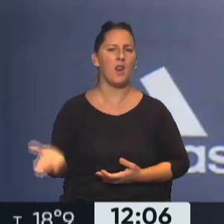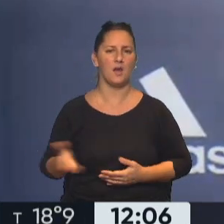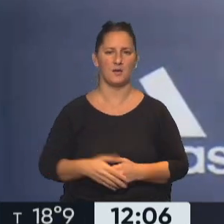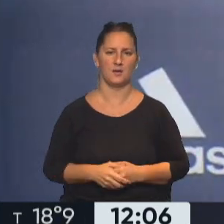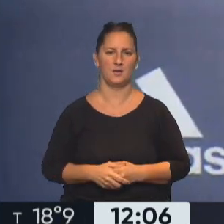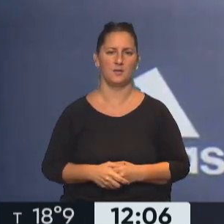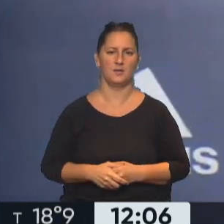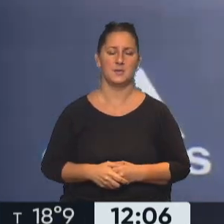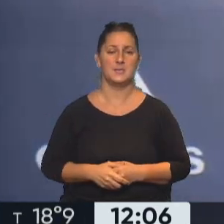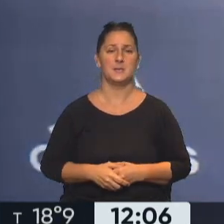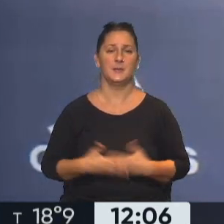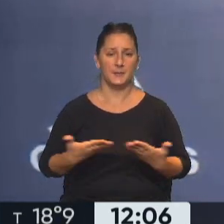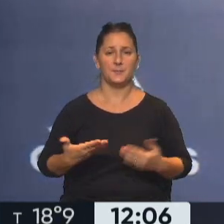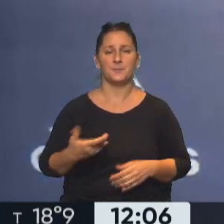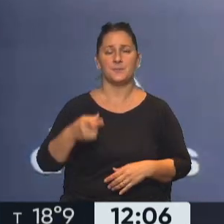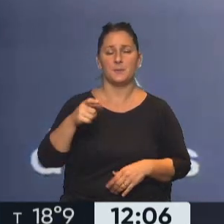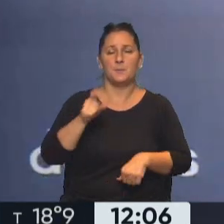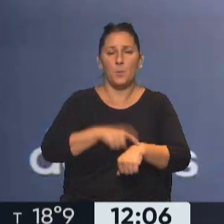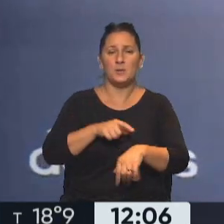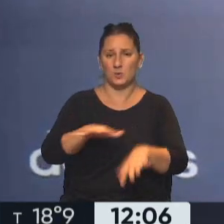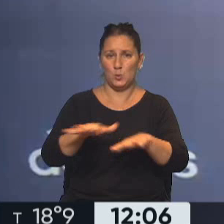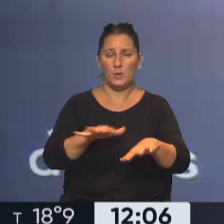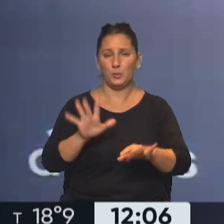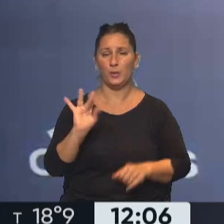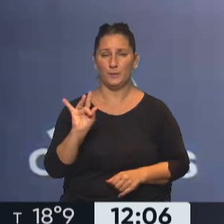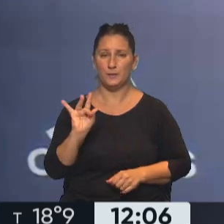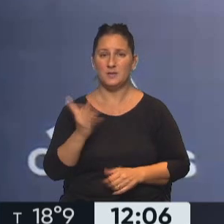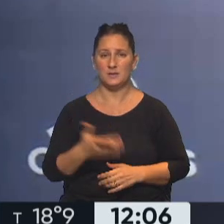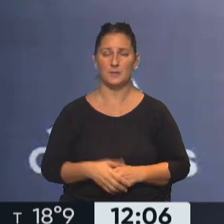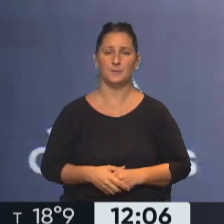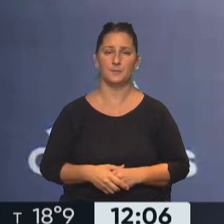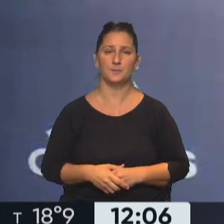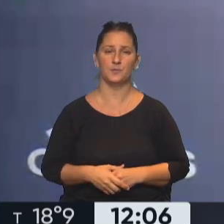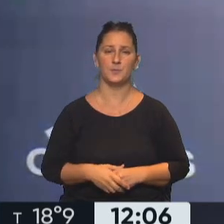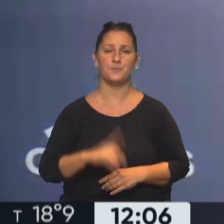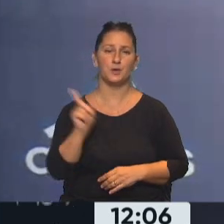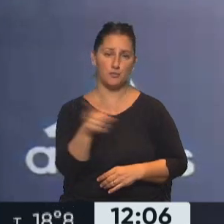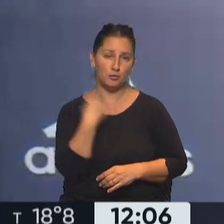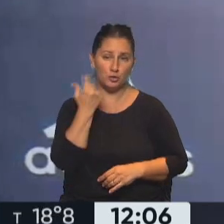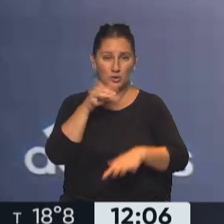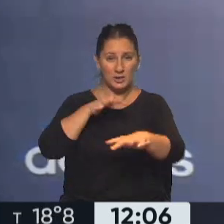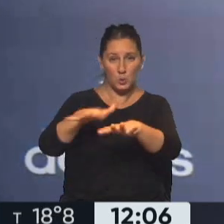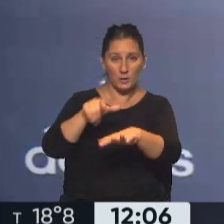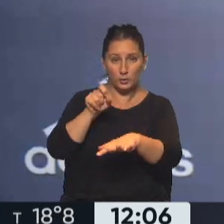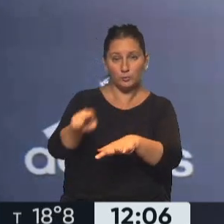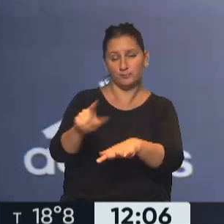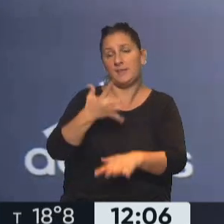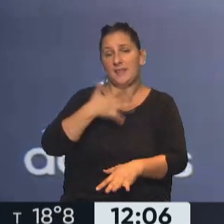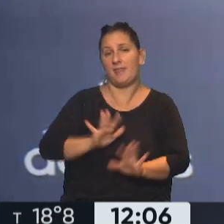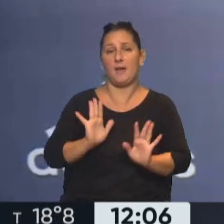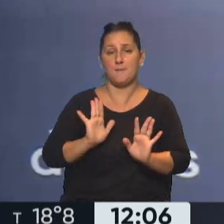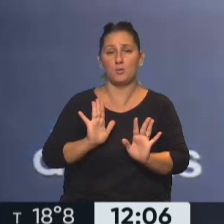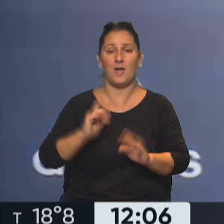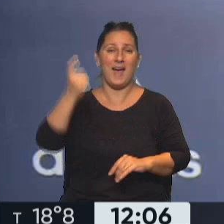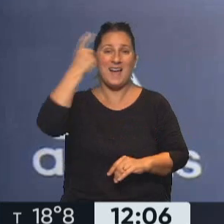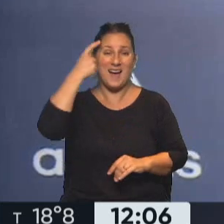no está pasando por una situación difícil y la verdad que nosotros comprendemos lo que está viviendo y bueno su